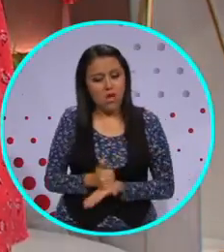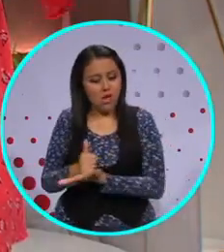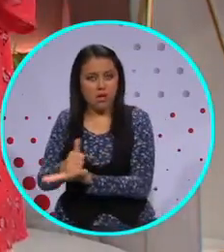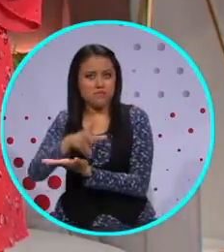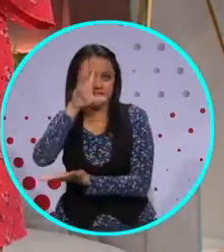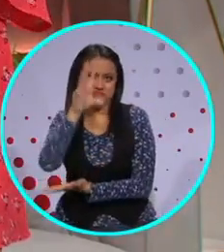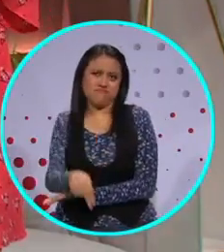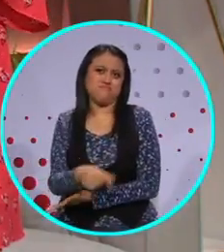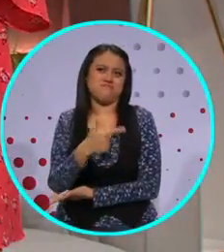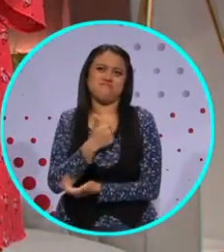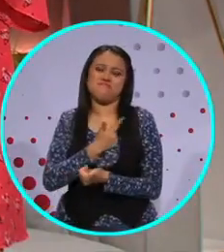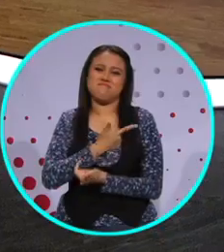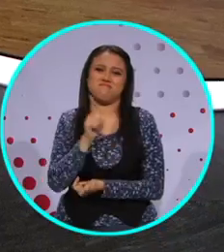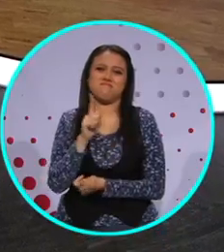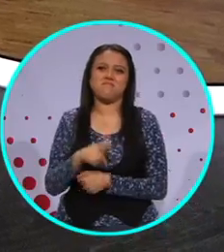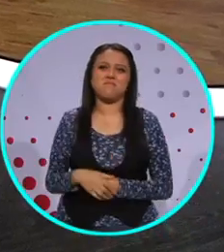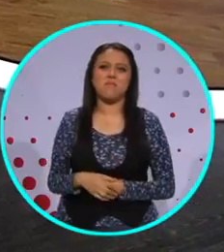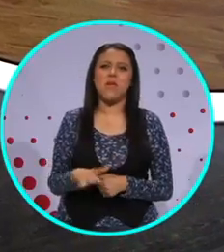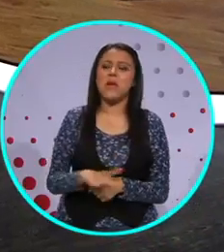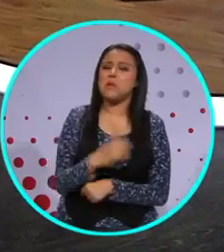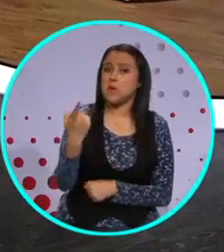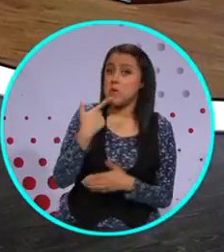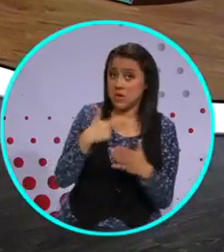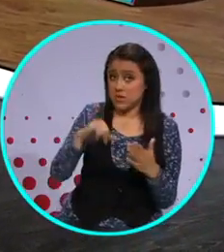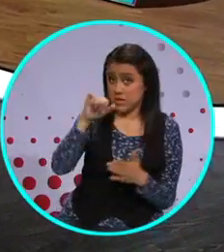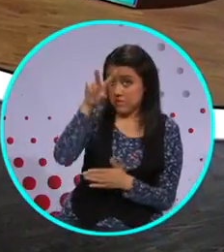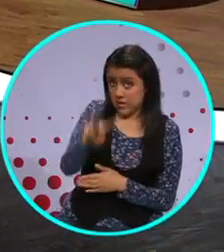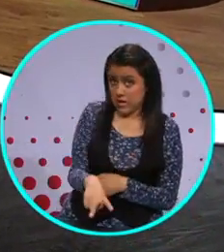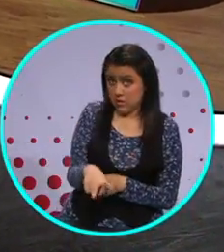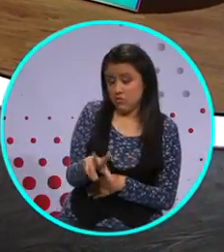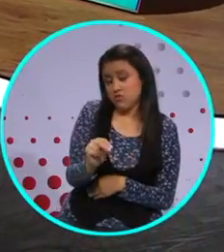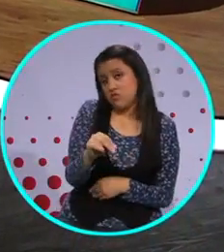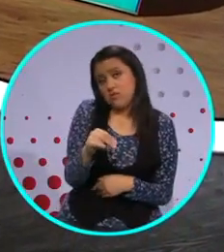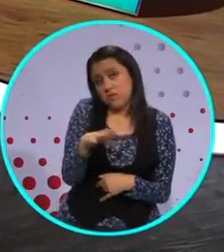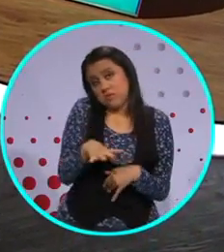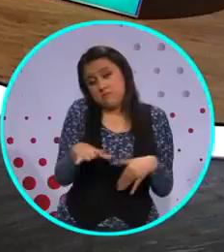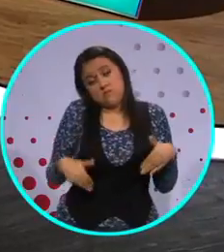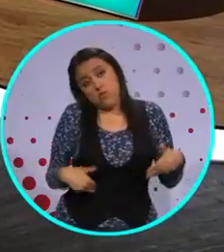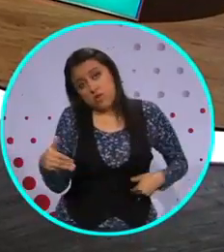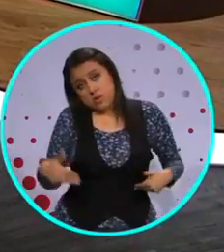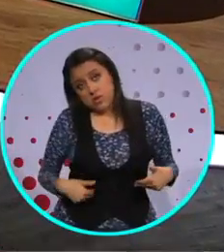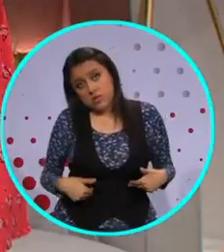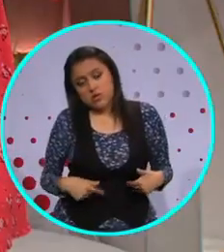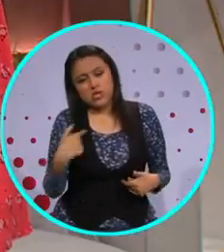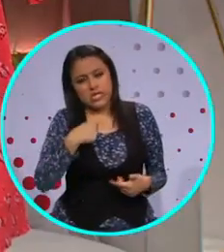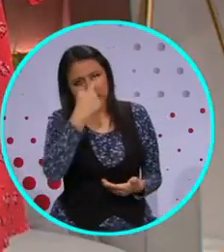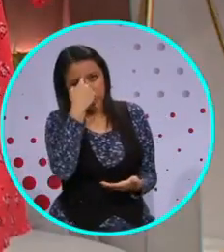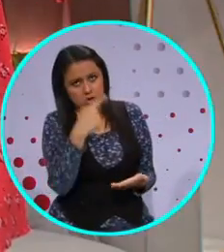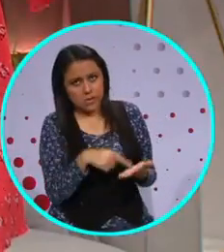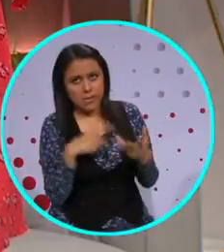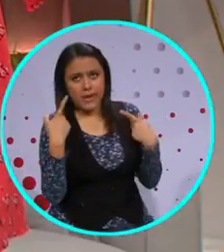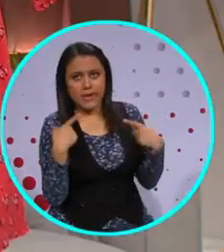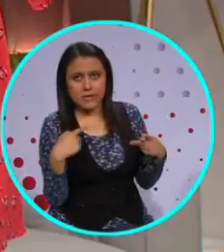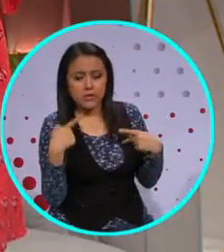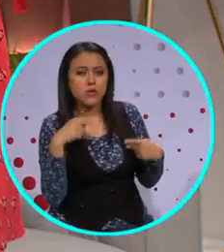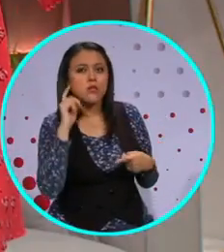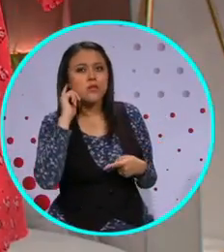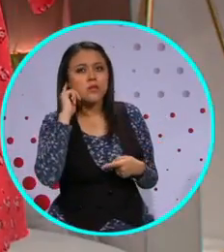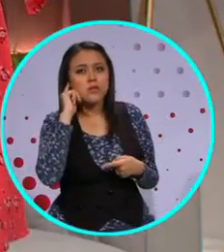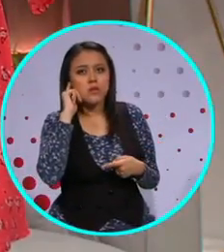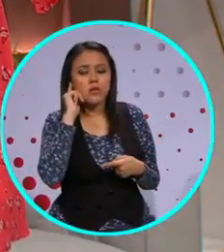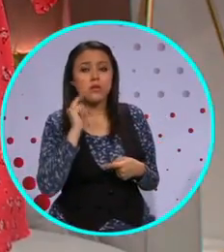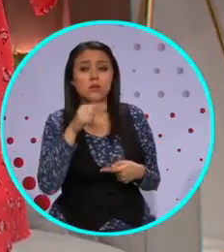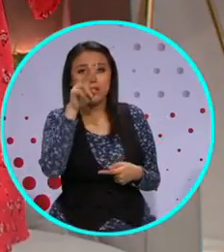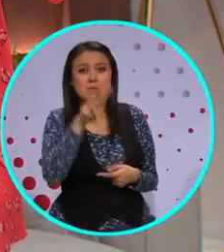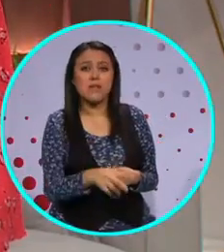pero sé que ejemplo por deporte o porque se queja yo creo a las personas a las que me refiero a las que he visto que si es un